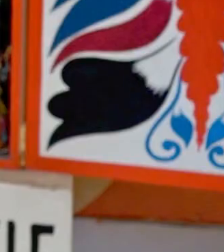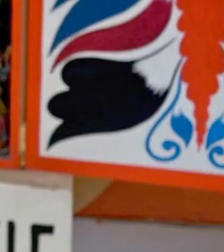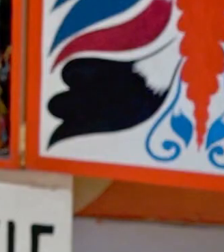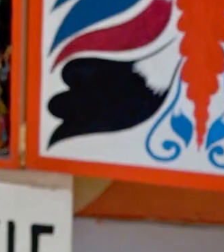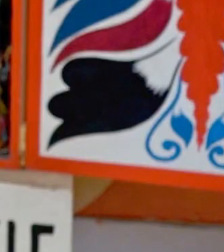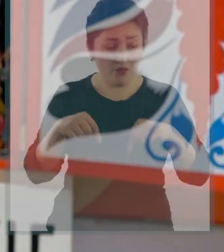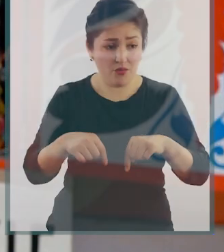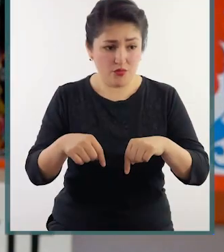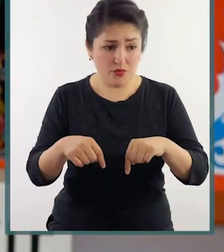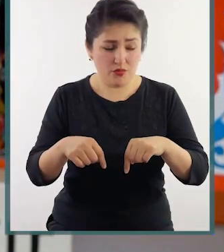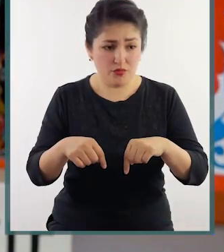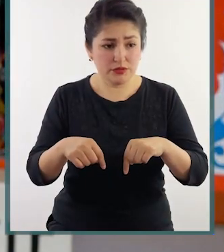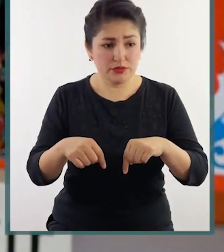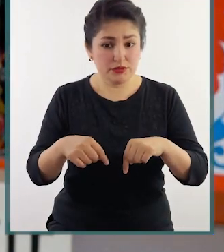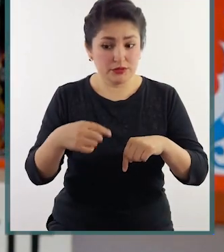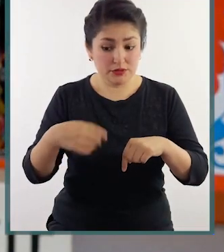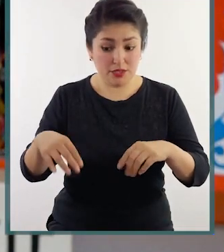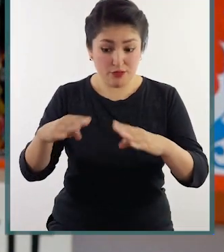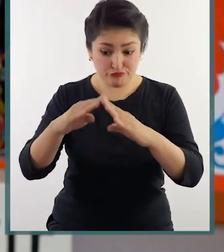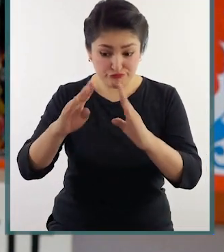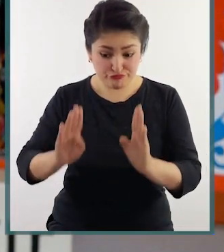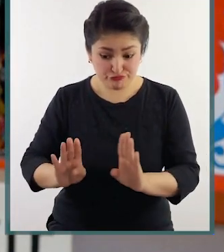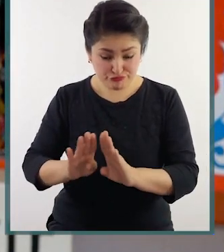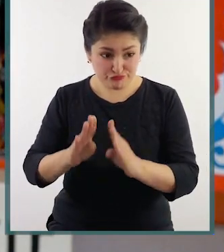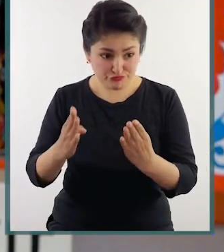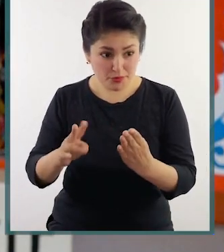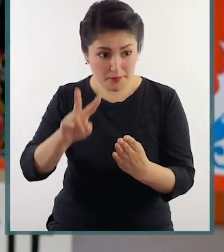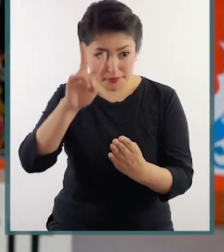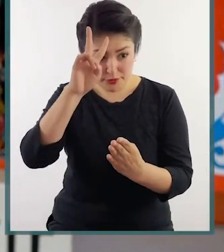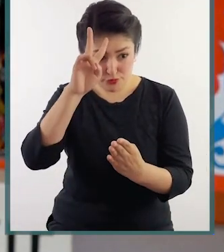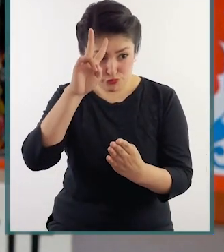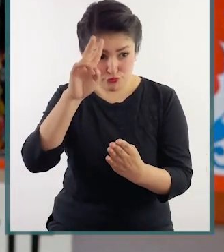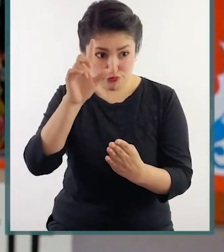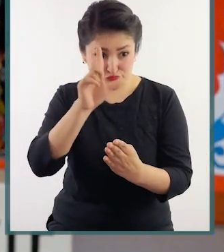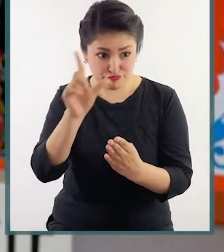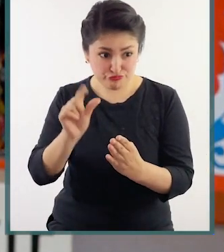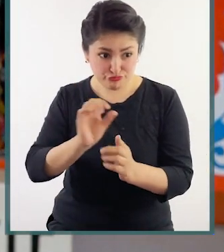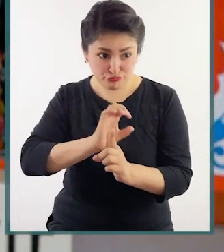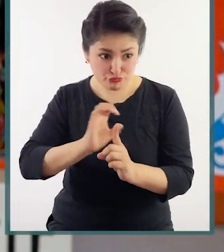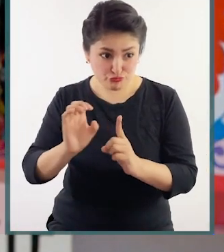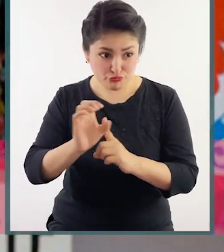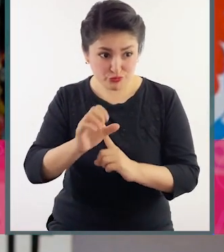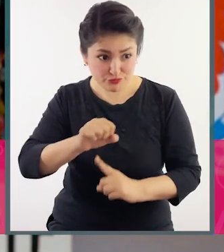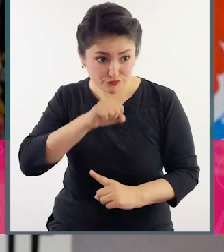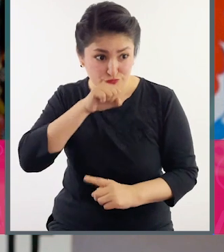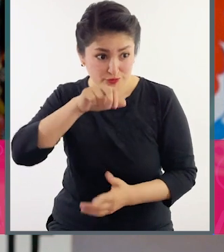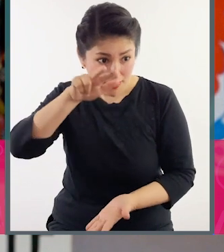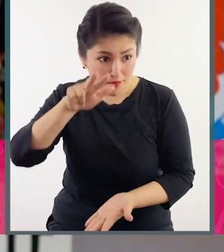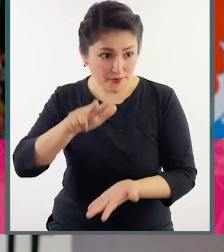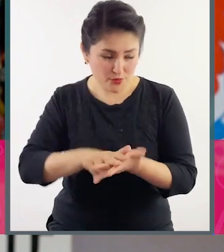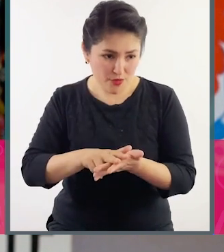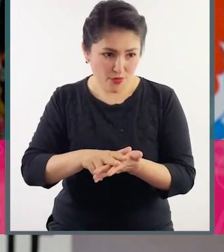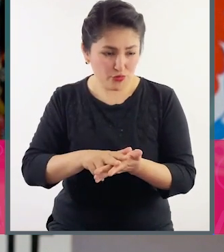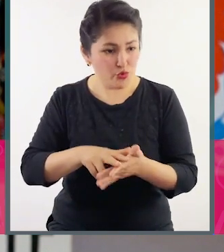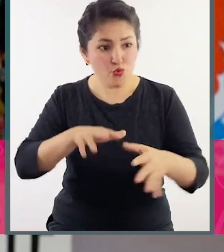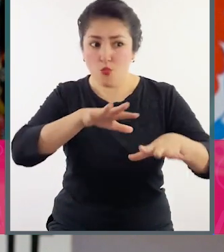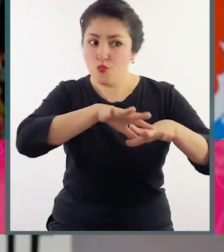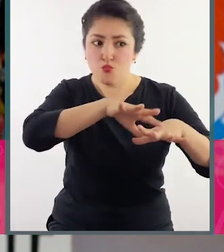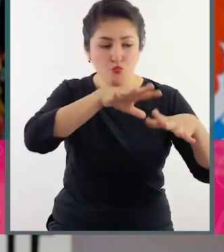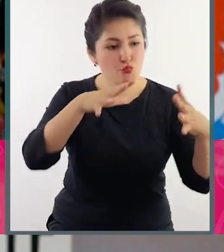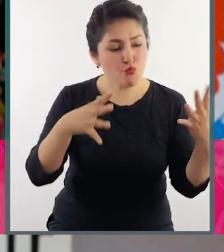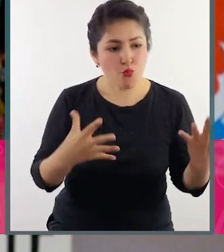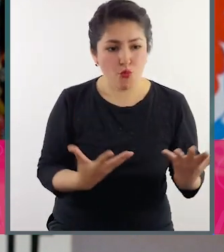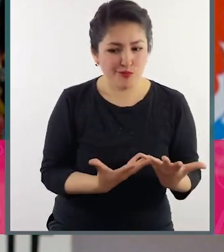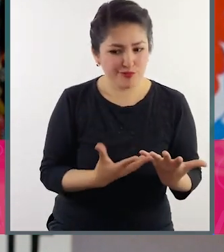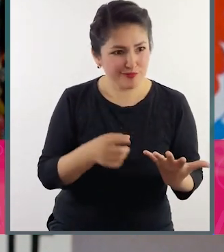Hoy en día, después de declararse como patrimonio cultural el retablo ayacuchano, ya se conoce a nivel